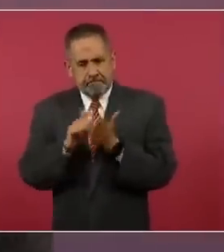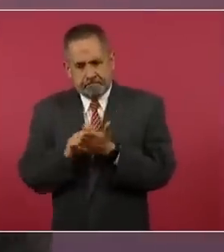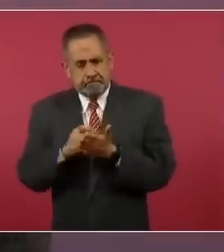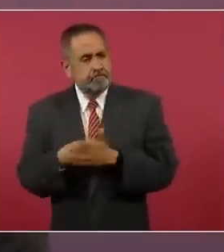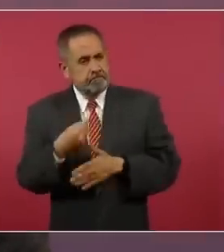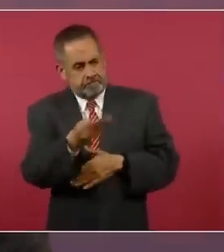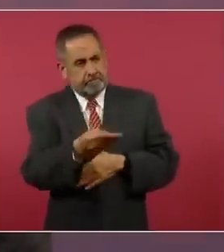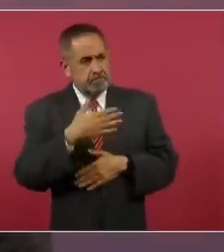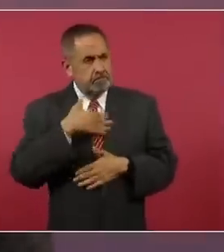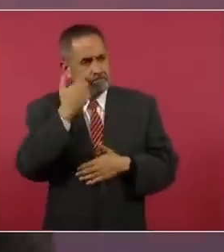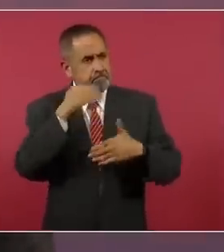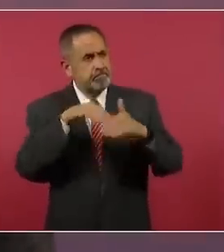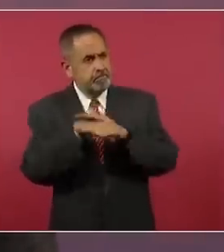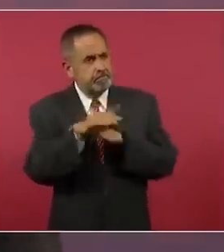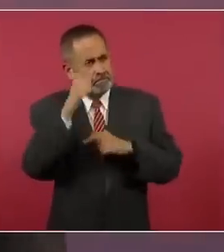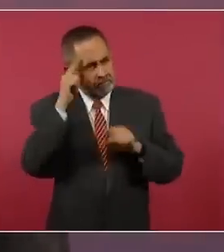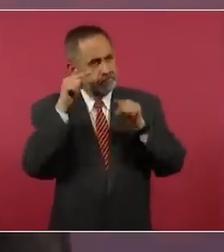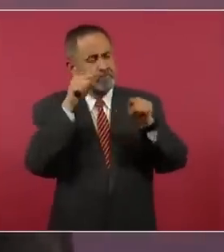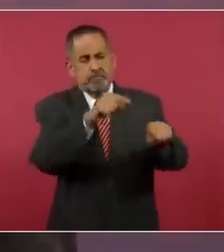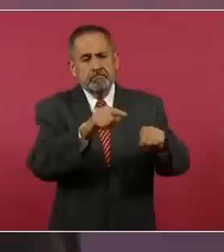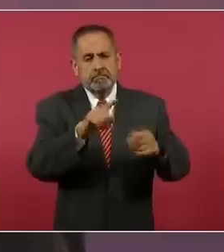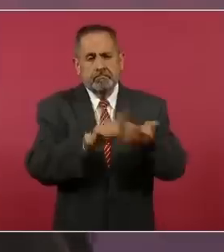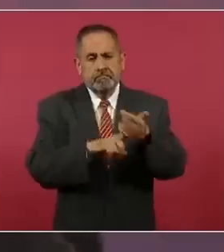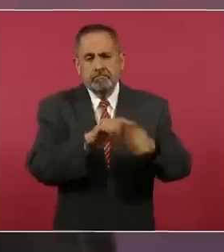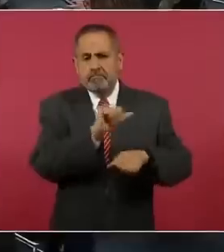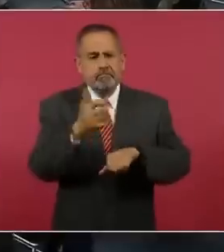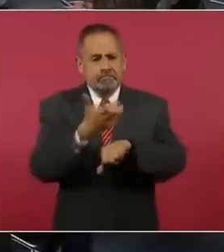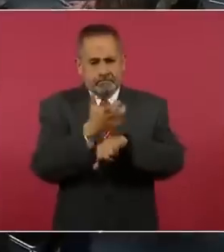de que se quiere